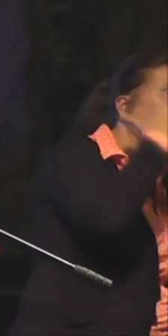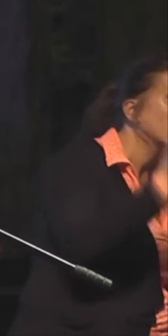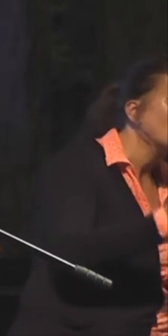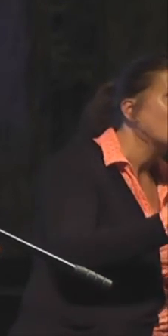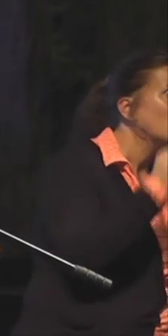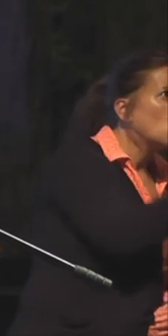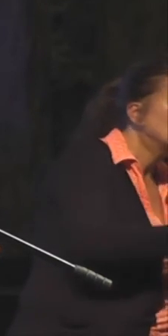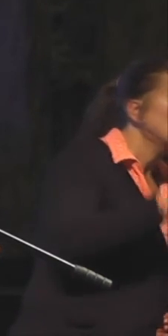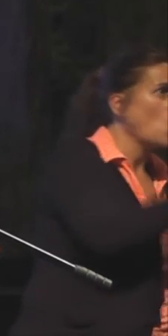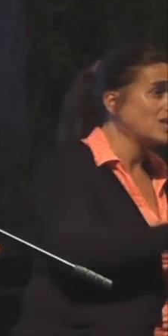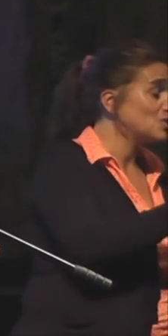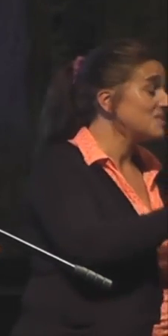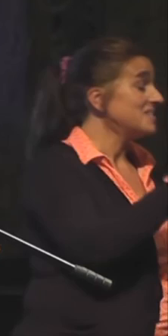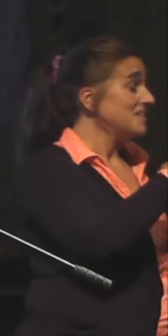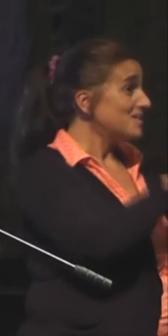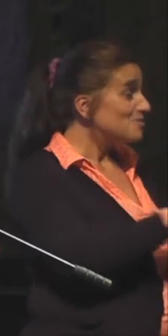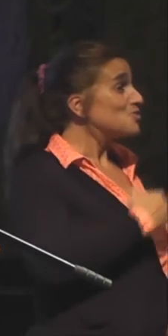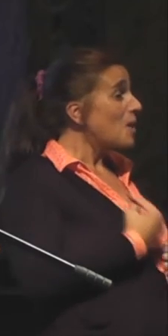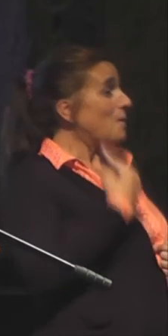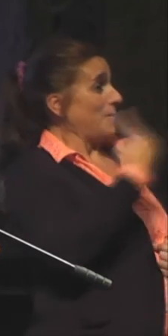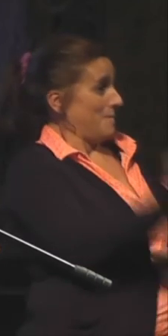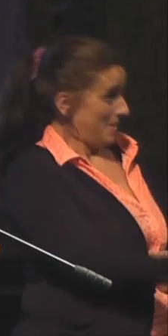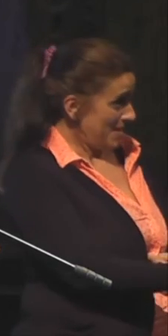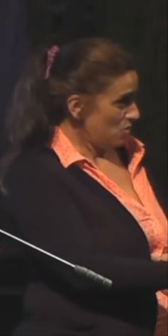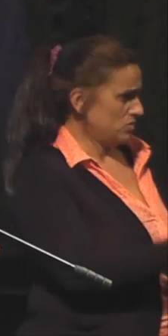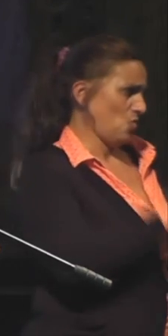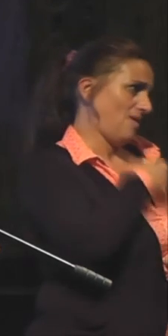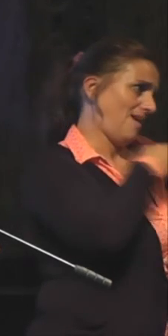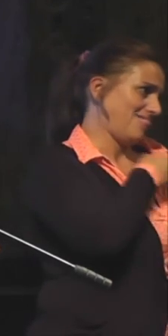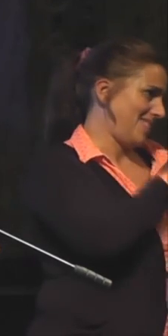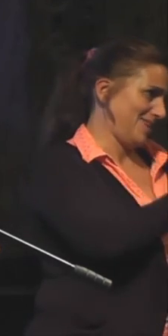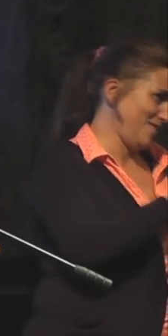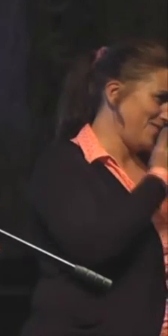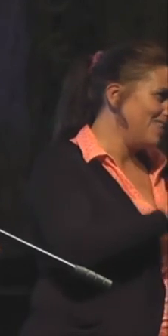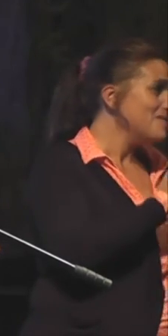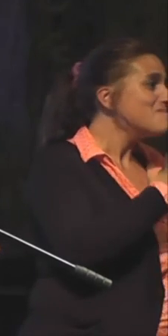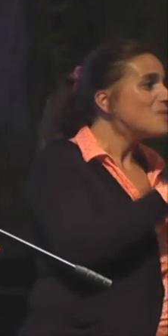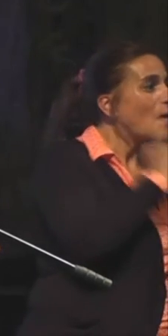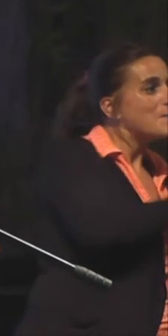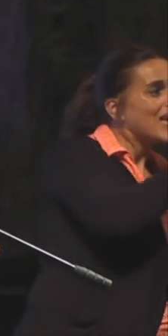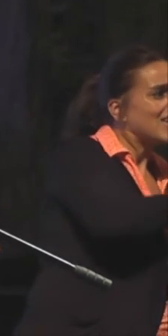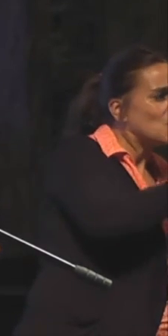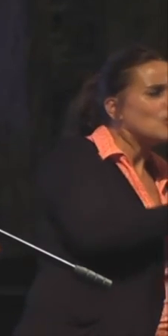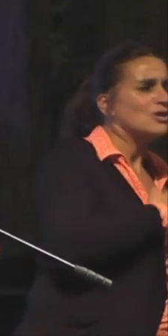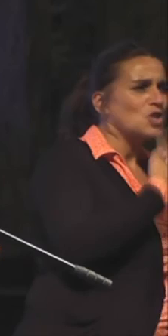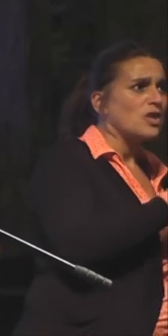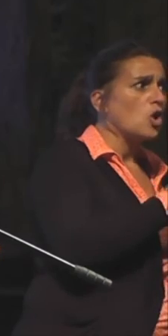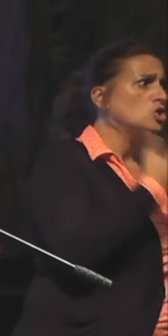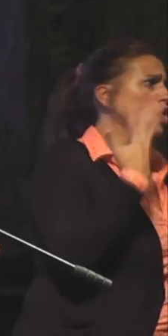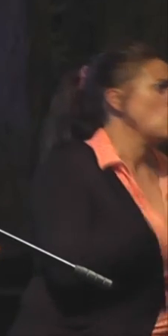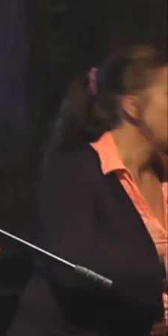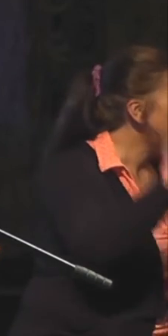wilson ferreira en realidad me permito sin ser cantautor este ni escritor de letras decirles que la diana yo no quiero ni